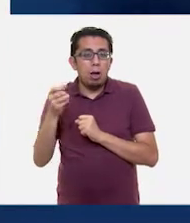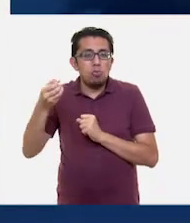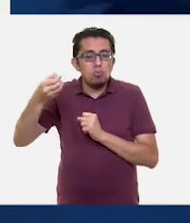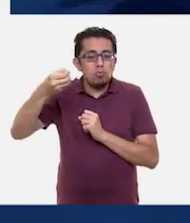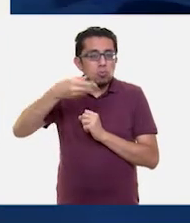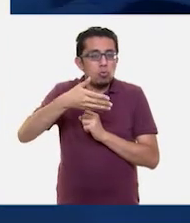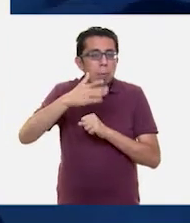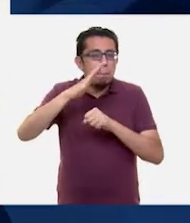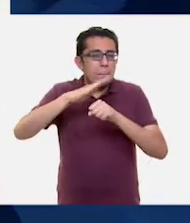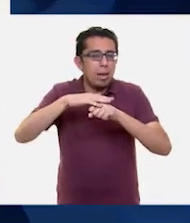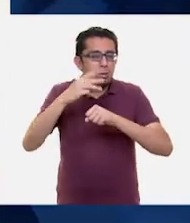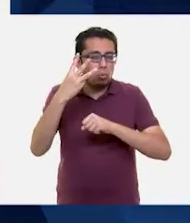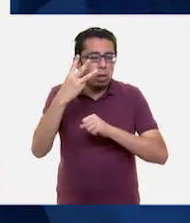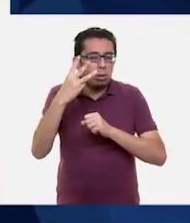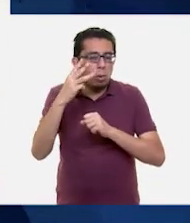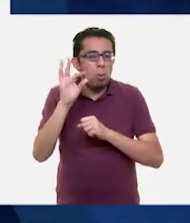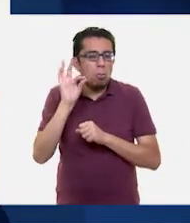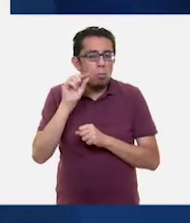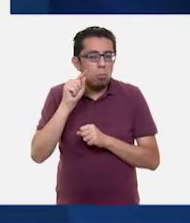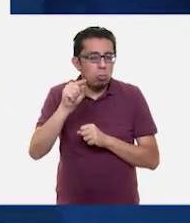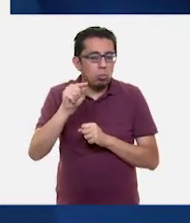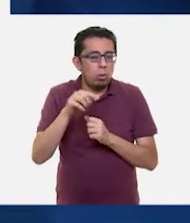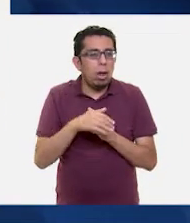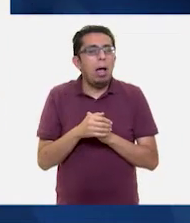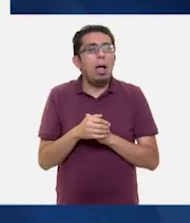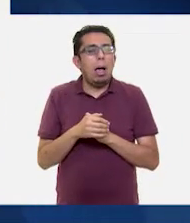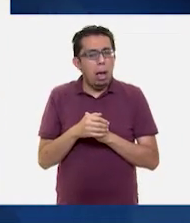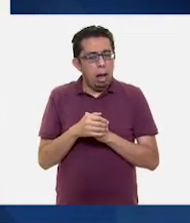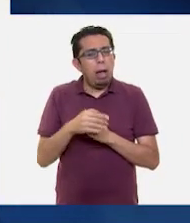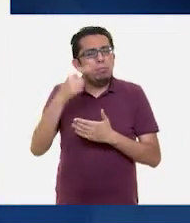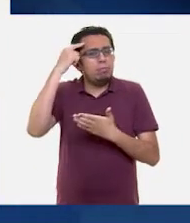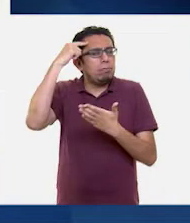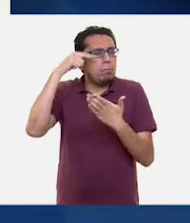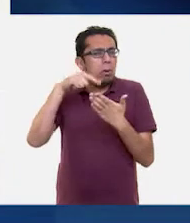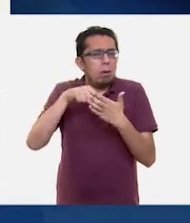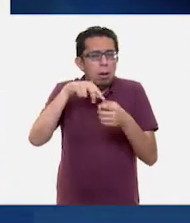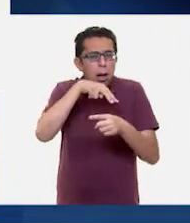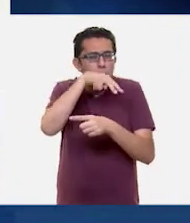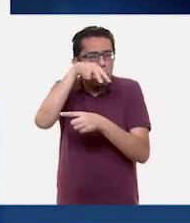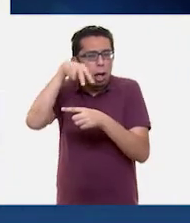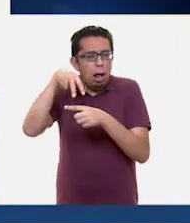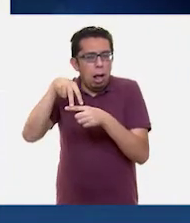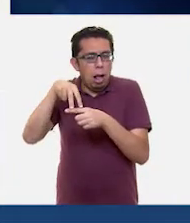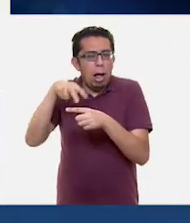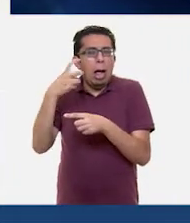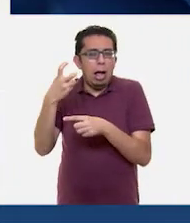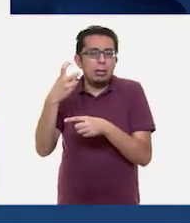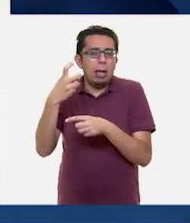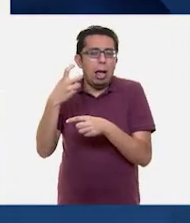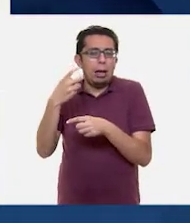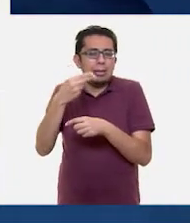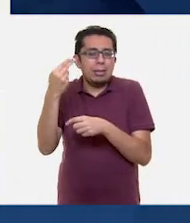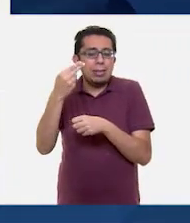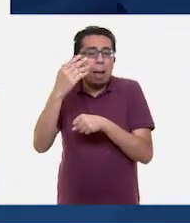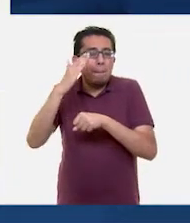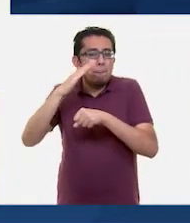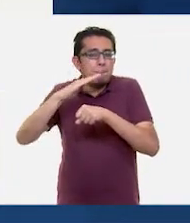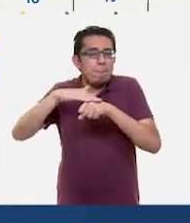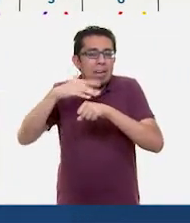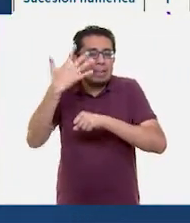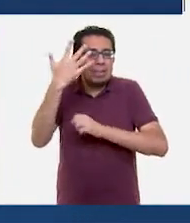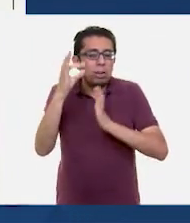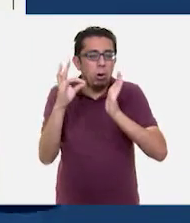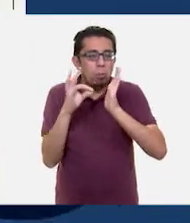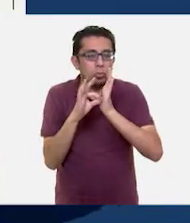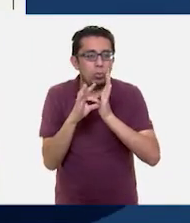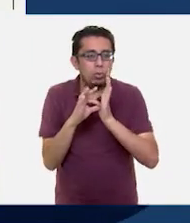Ya entendí. Para la figura 5 aumentará 5 puntos, maestra. Muy bien, María. Y en la